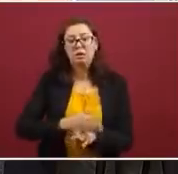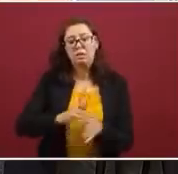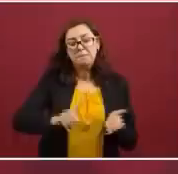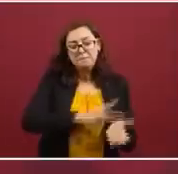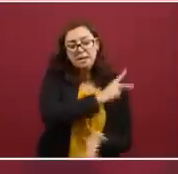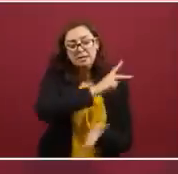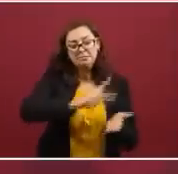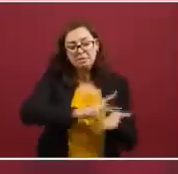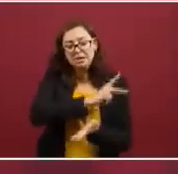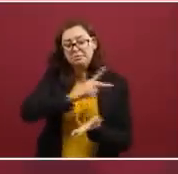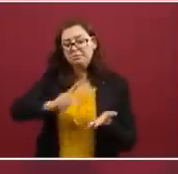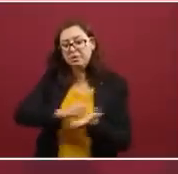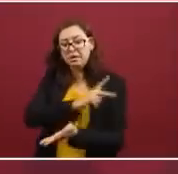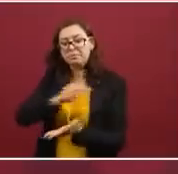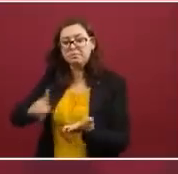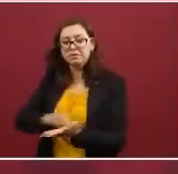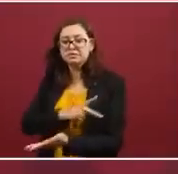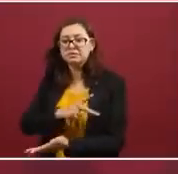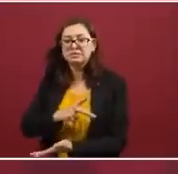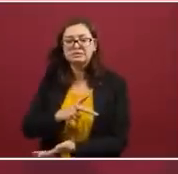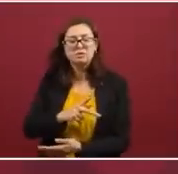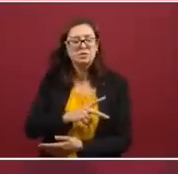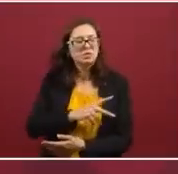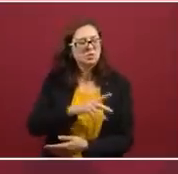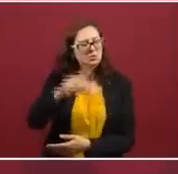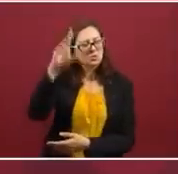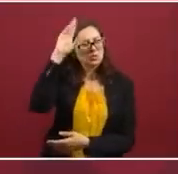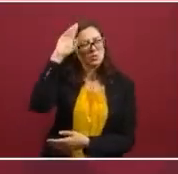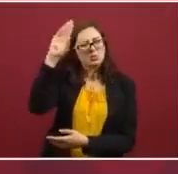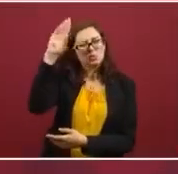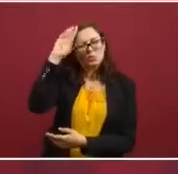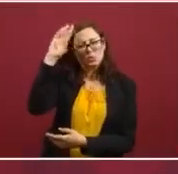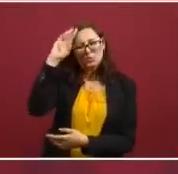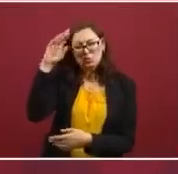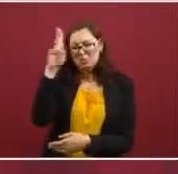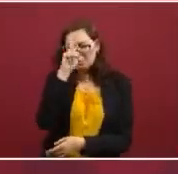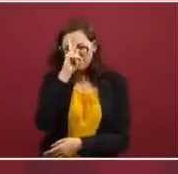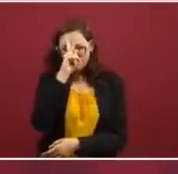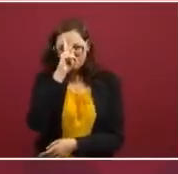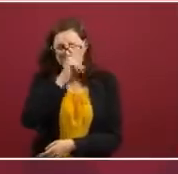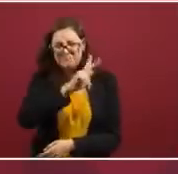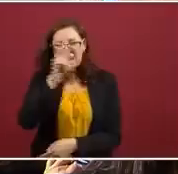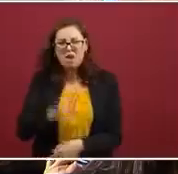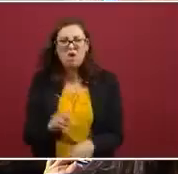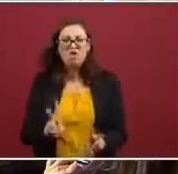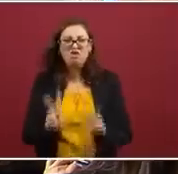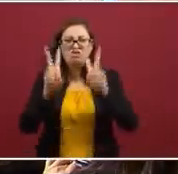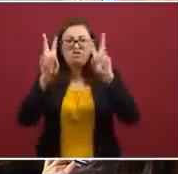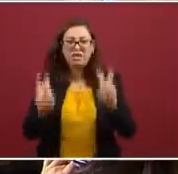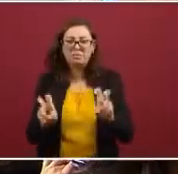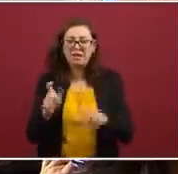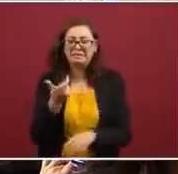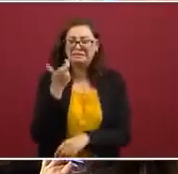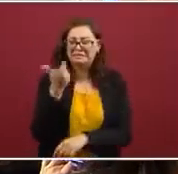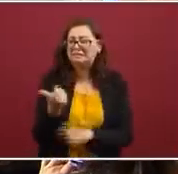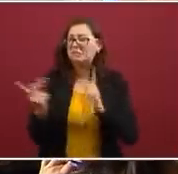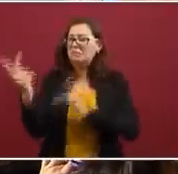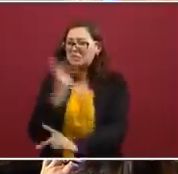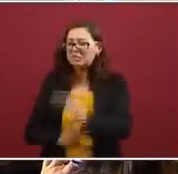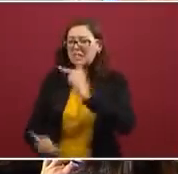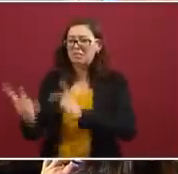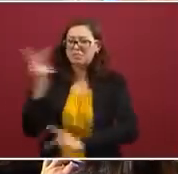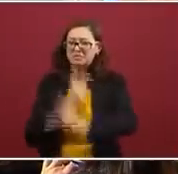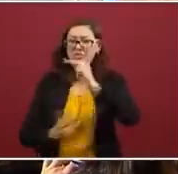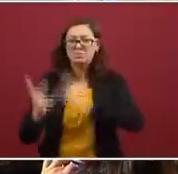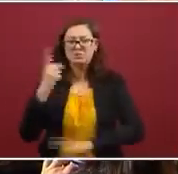reflejan en el crecimiento sin precedentes de su deuda, como podemos observar en la gráfica